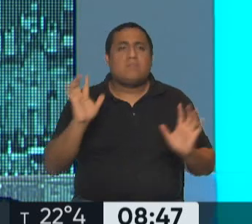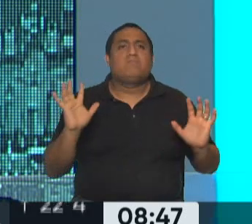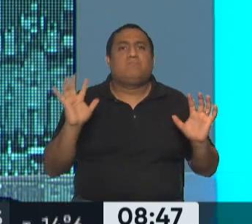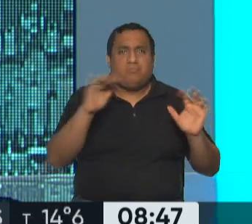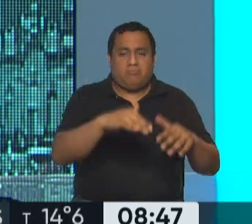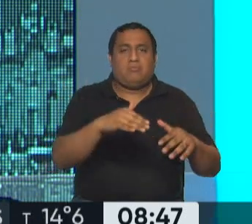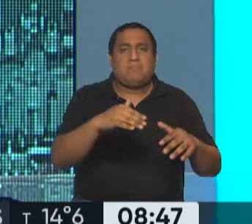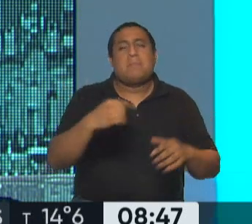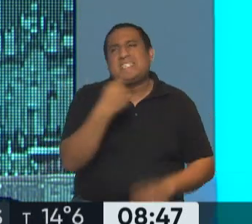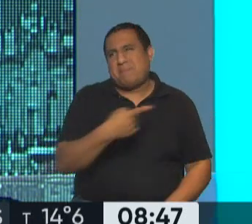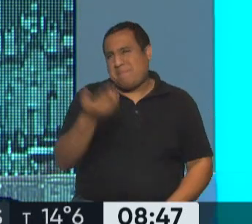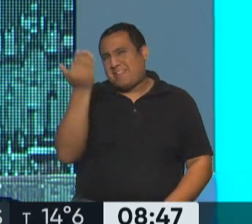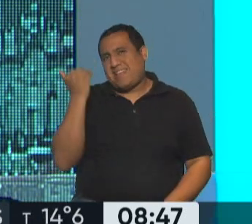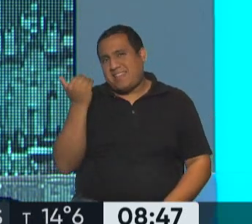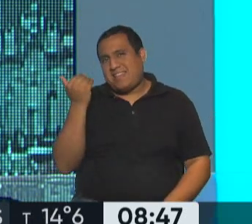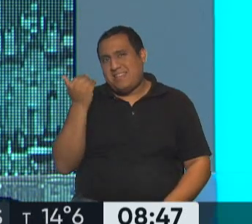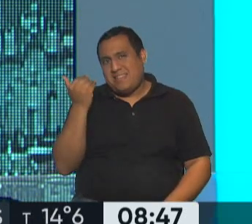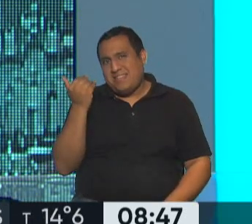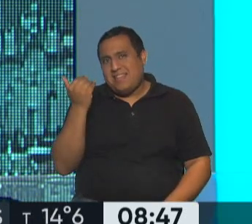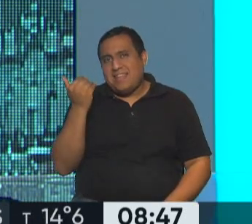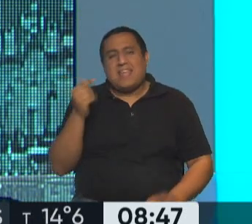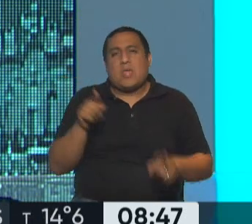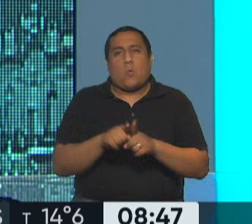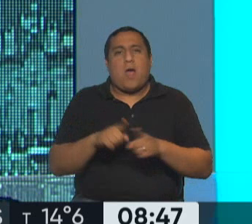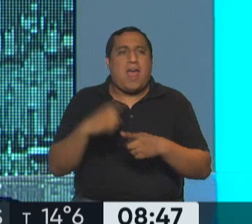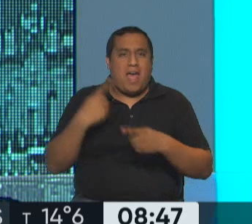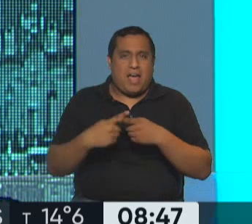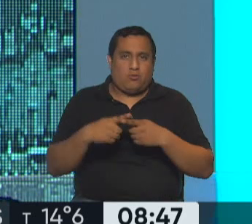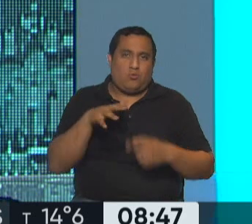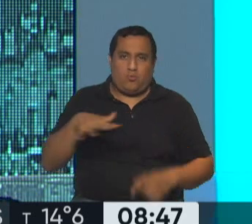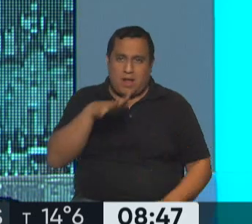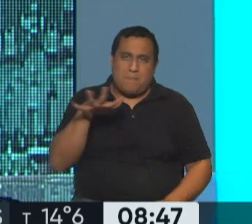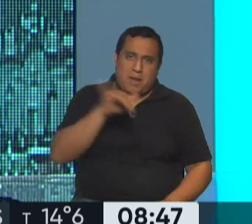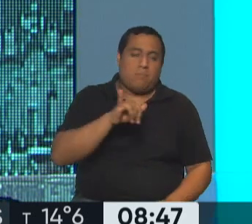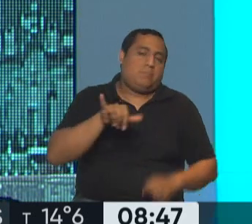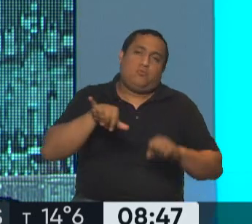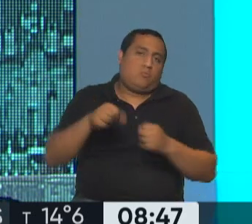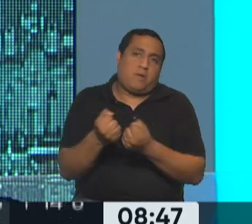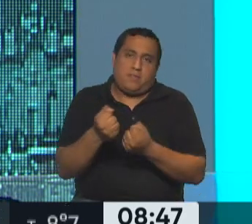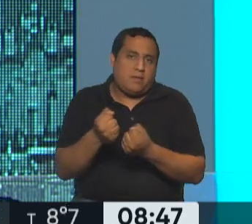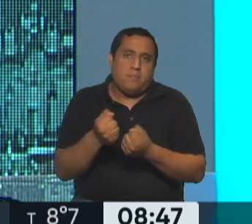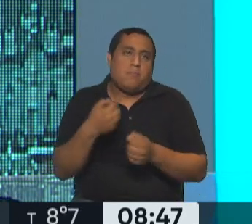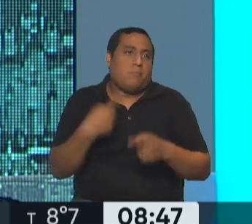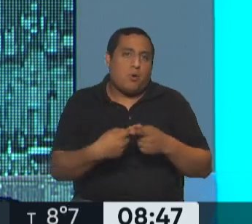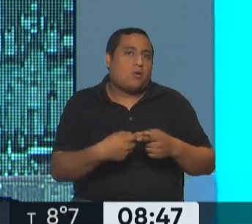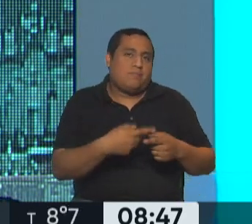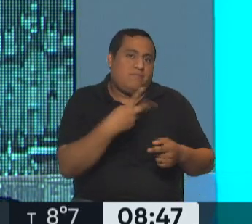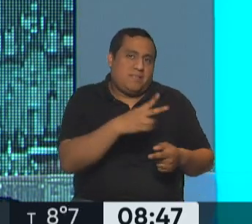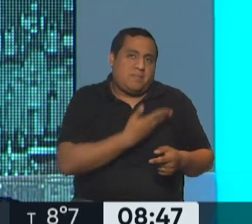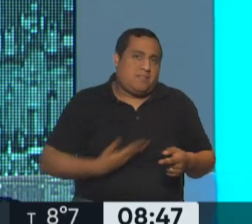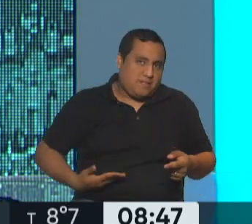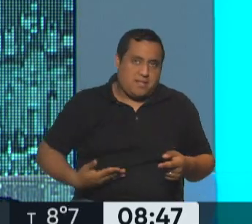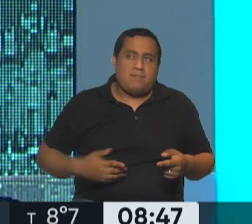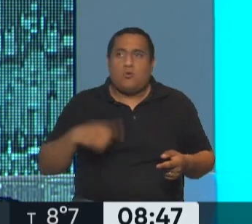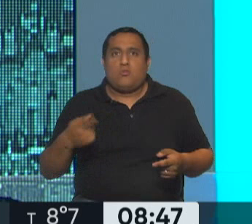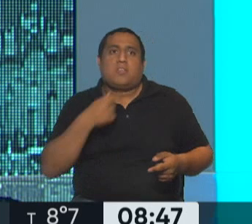la semana pasada, del mismo modo que estaba convocado un acto en Merlo que se suspendió, claro, por el intento de asesinato a la vicepresidenta de la